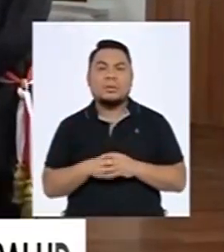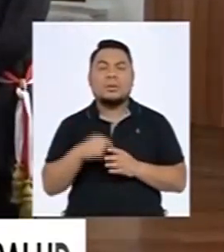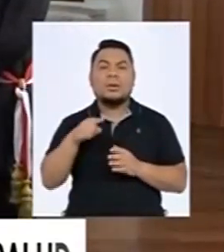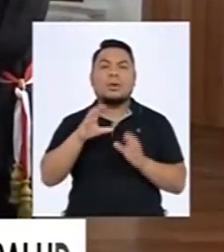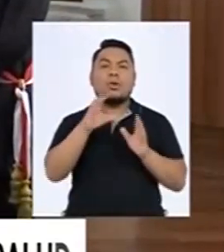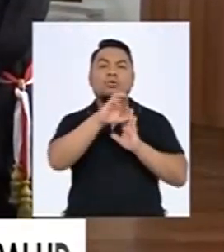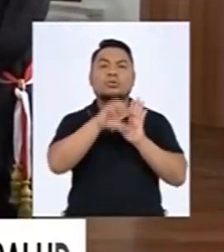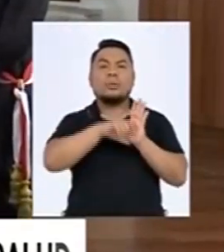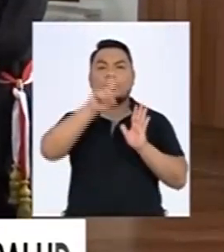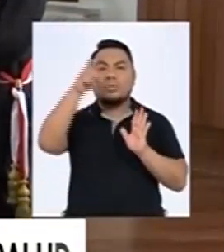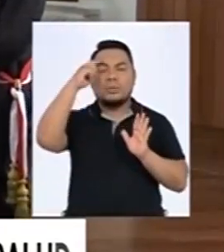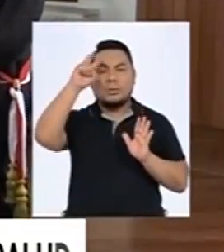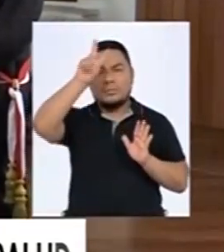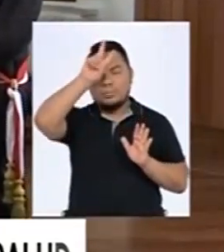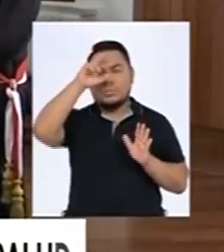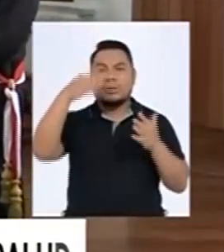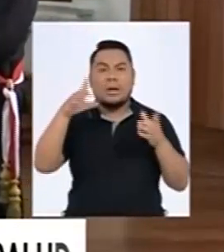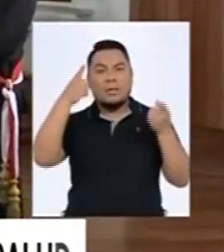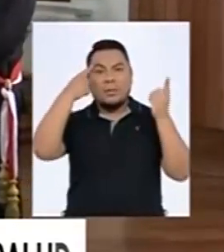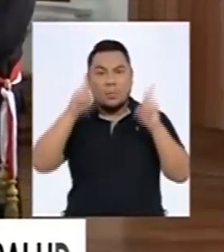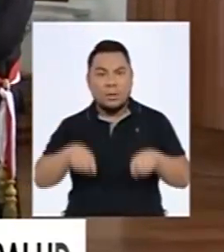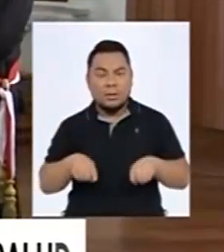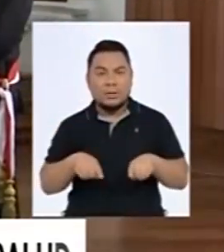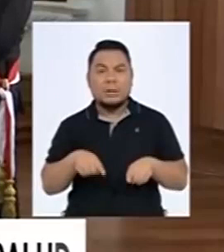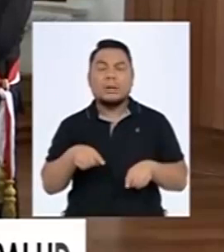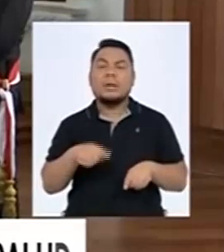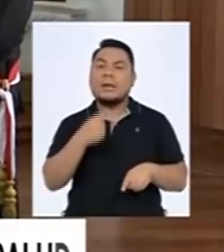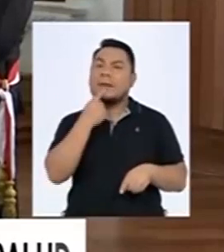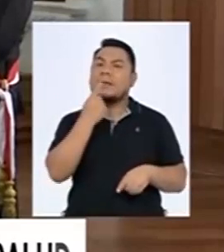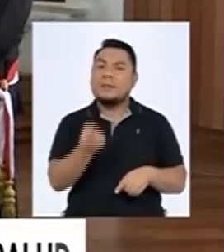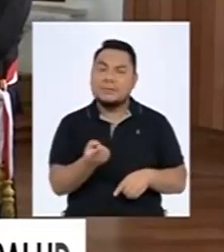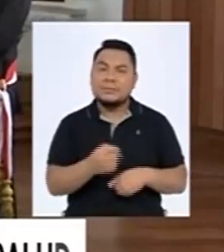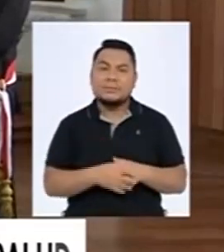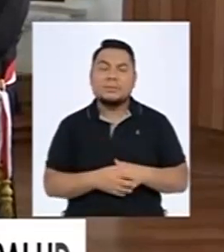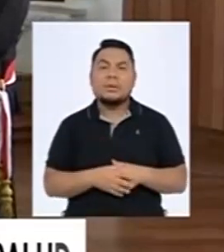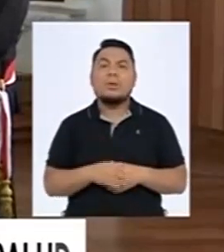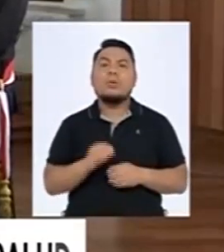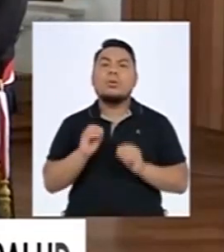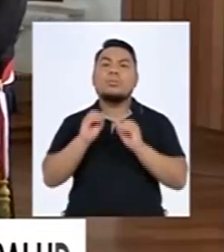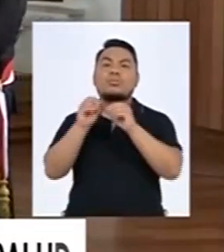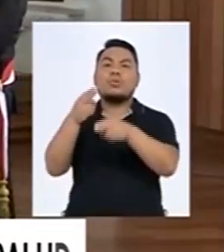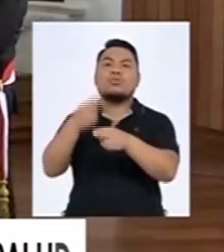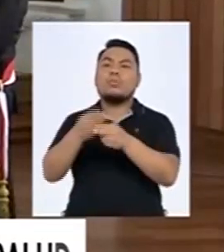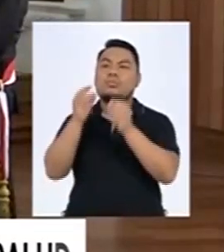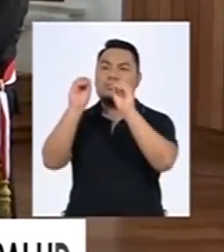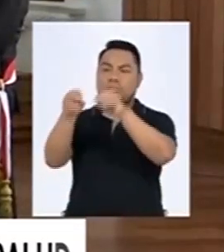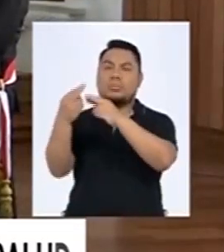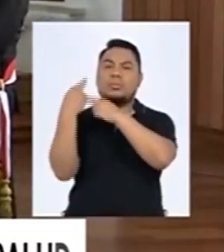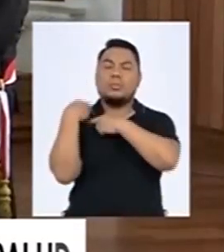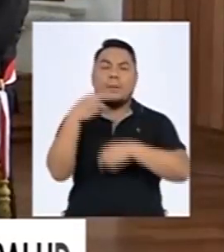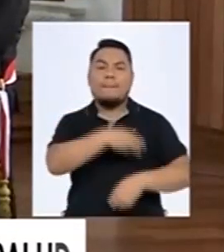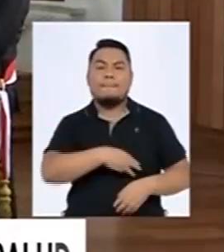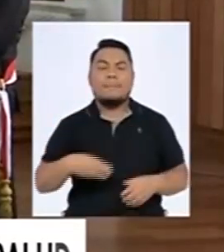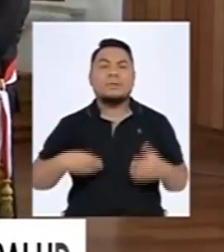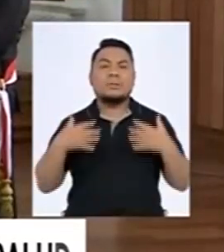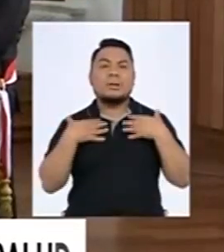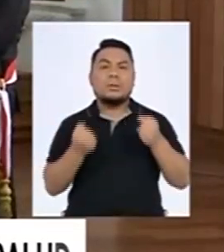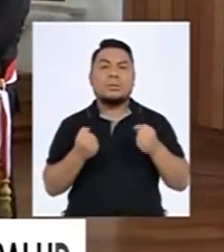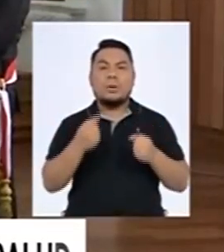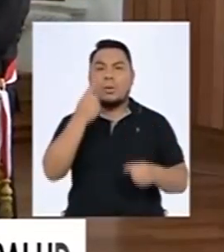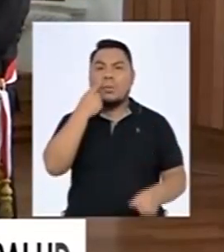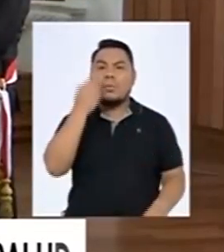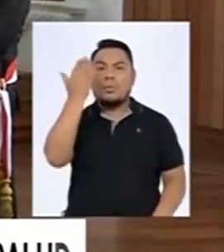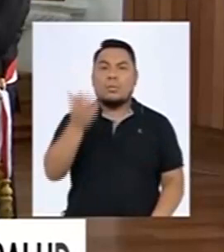Nosotros hemos planteado que al 30 de marzo, que se ha puesto como fecha, tiene que continuarse por lo menos 15 días más. Es